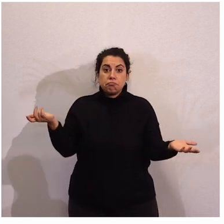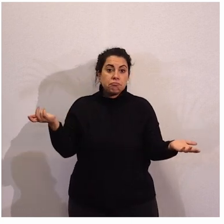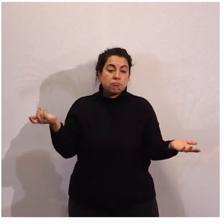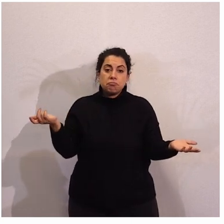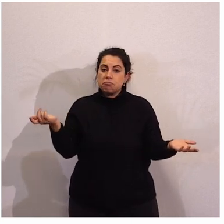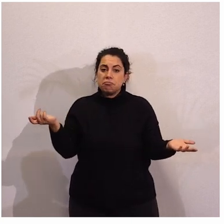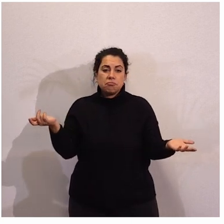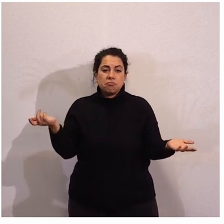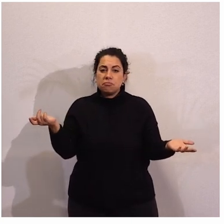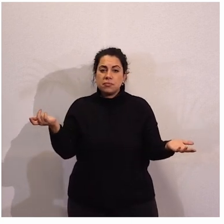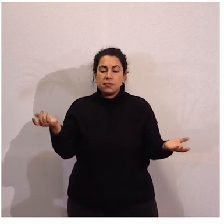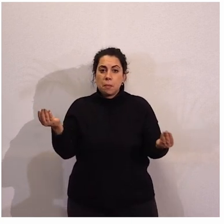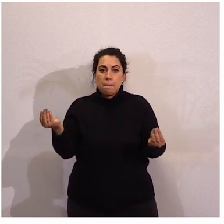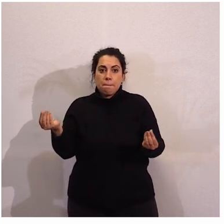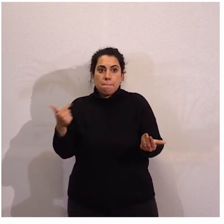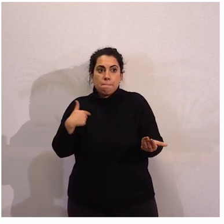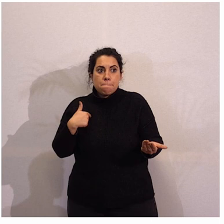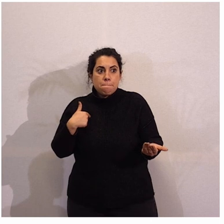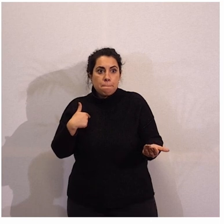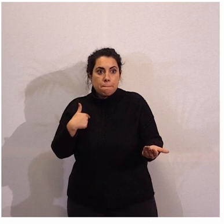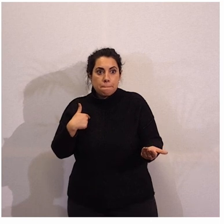ningún... No he vuelto a tener